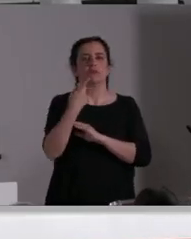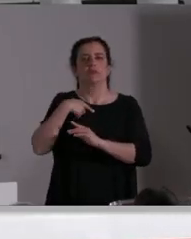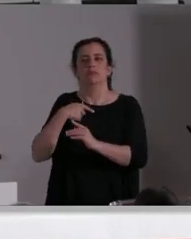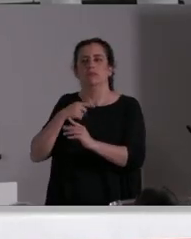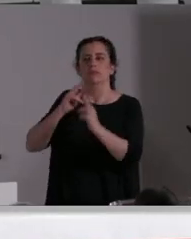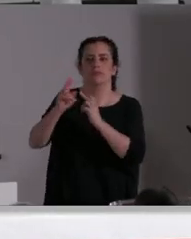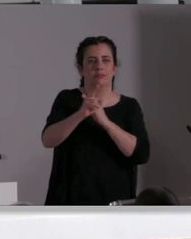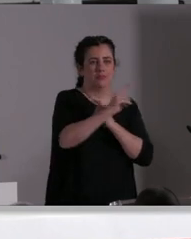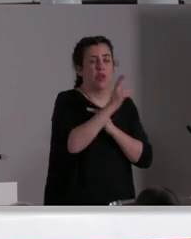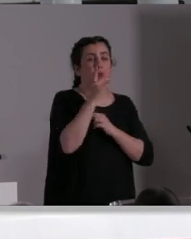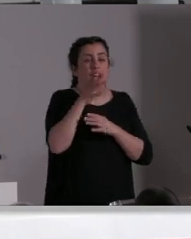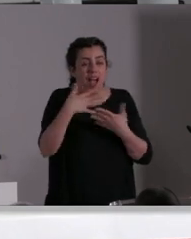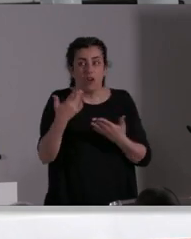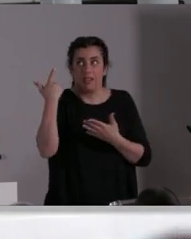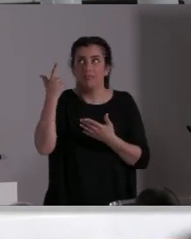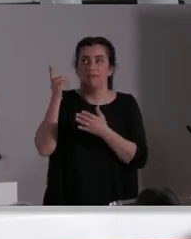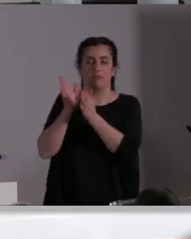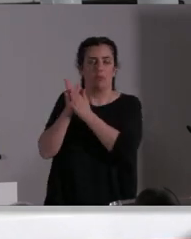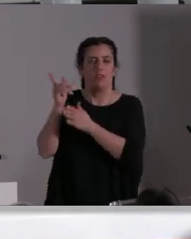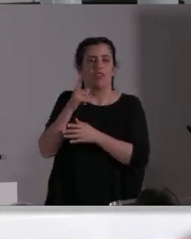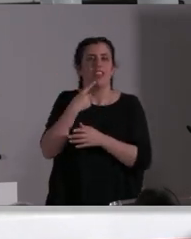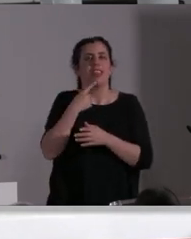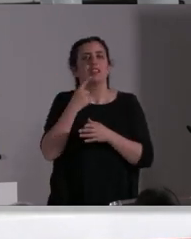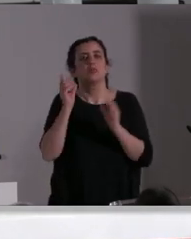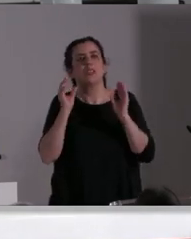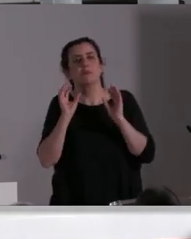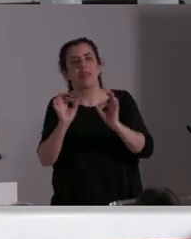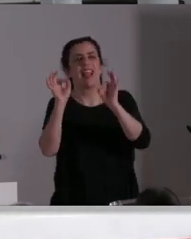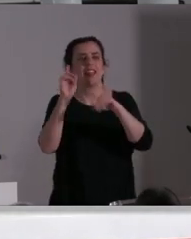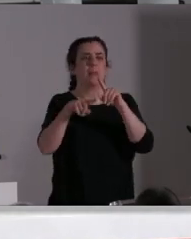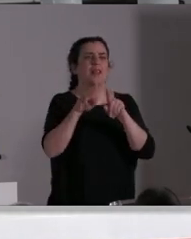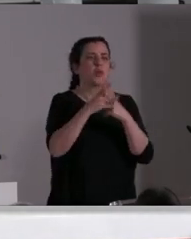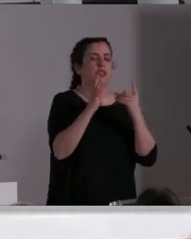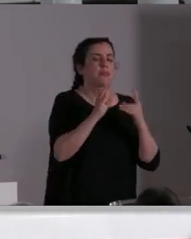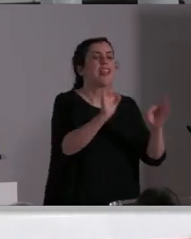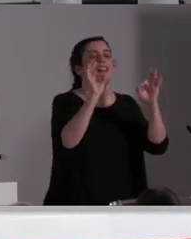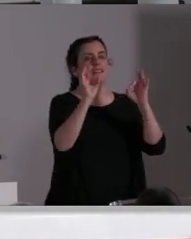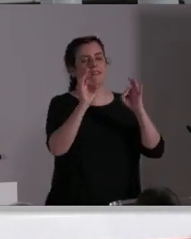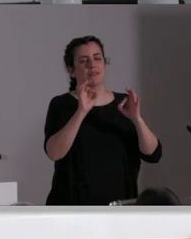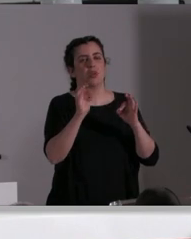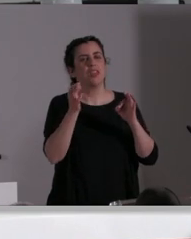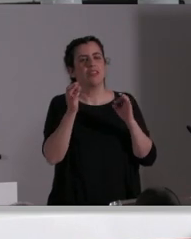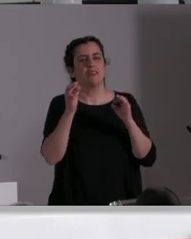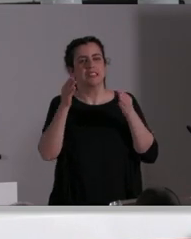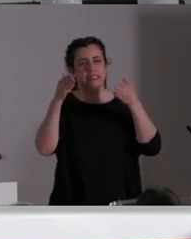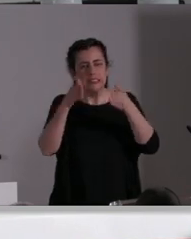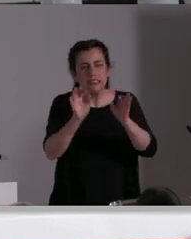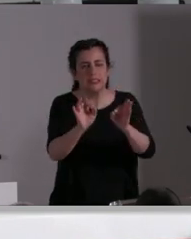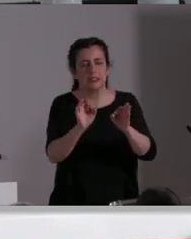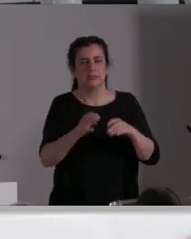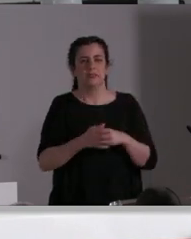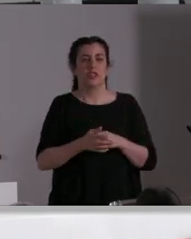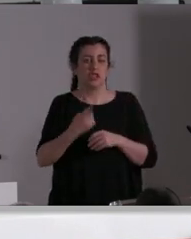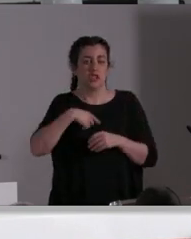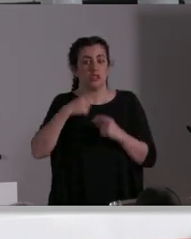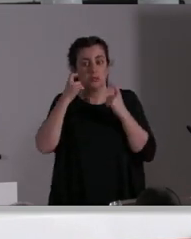muy especiales para personas muy especiales, para situaciones especiales. Estamos intentando encontrar un punto en